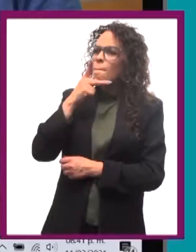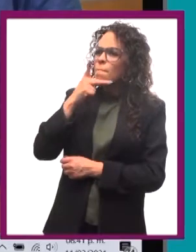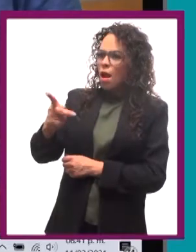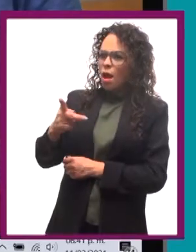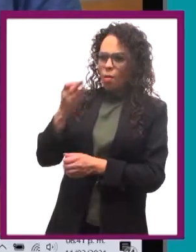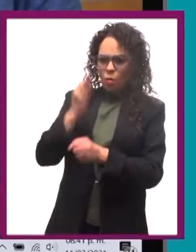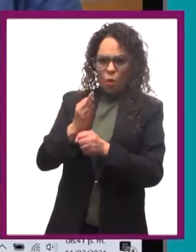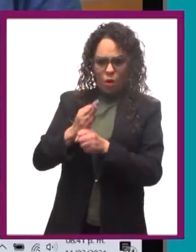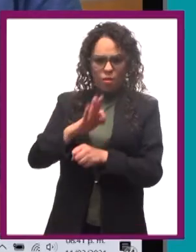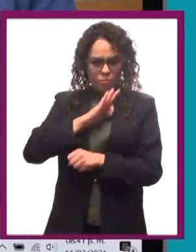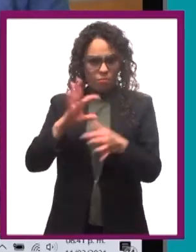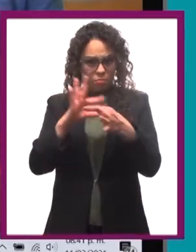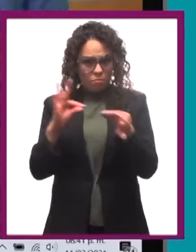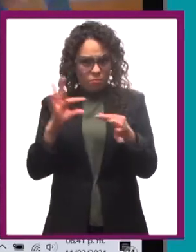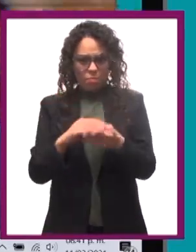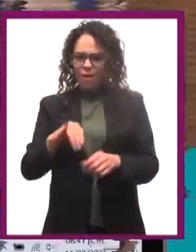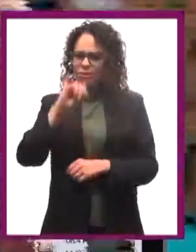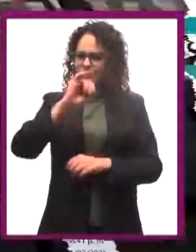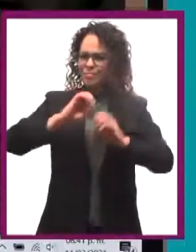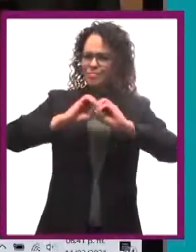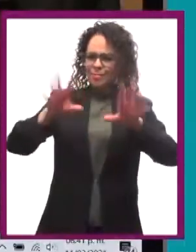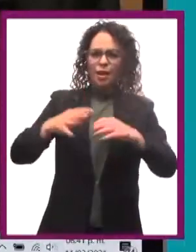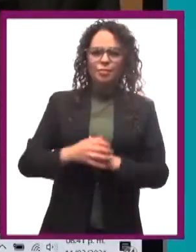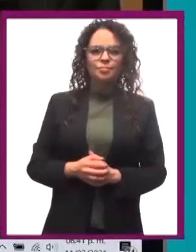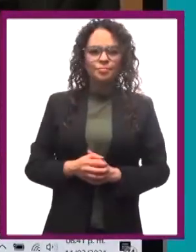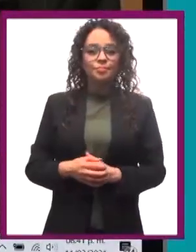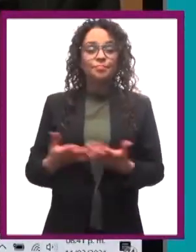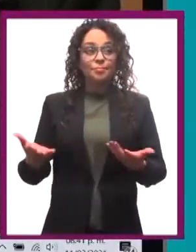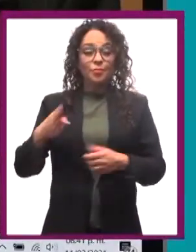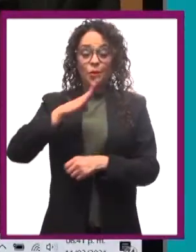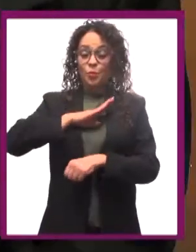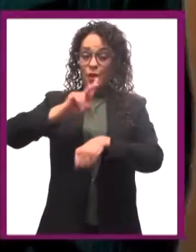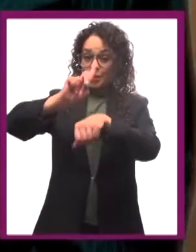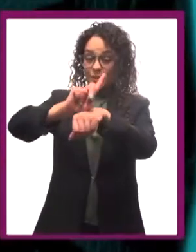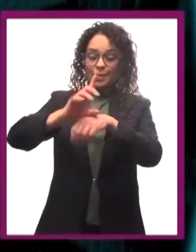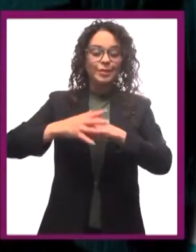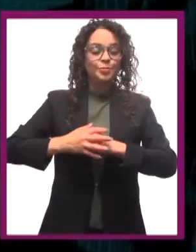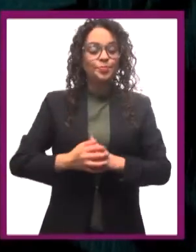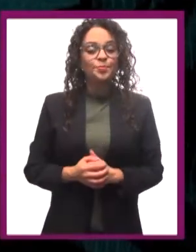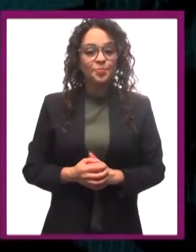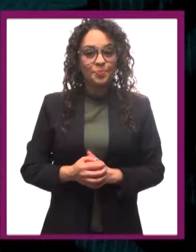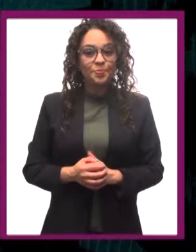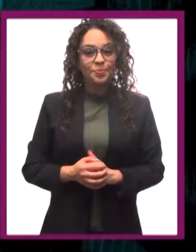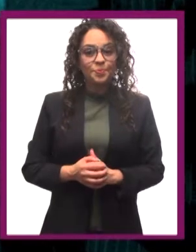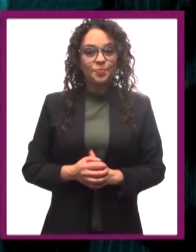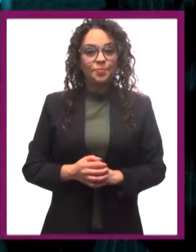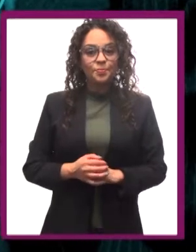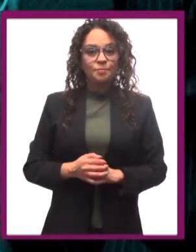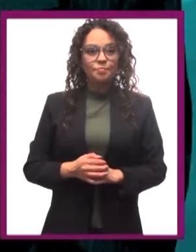alguna vigencia hoy? ¡Exacto! Buenos días.